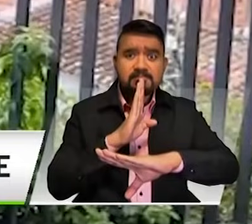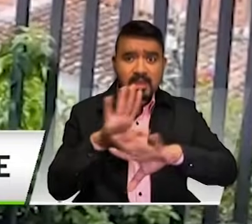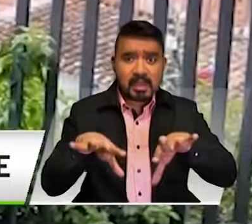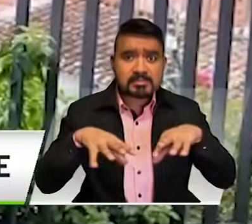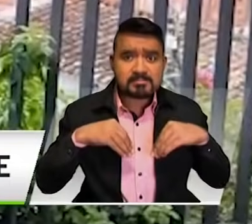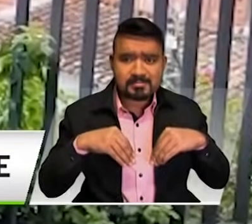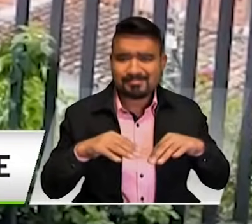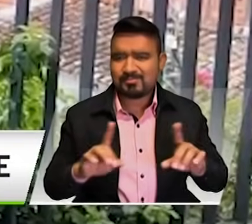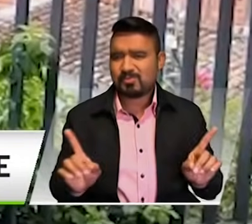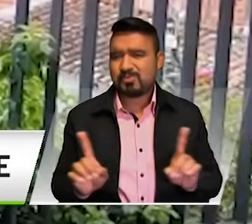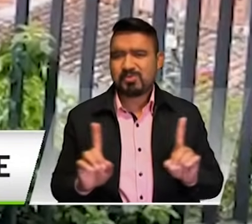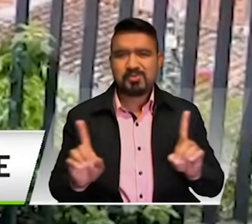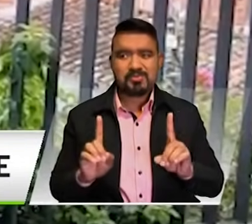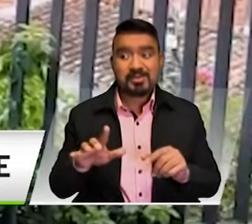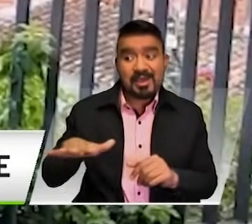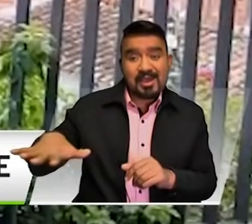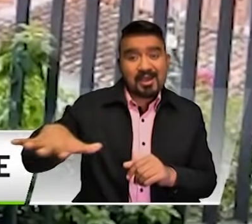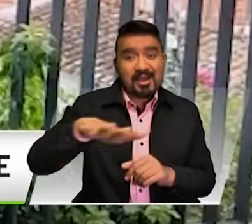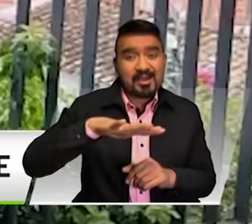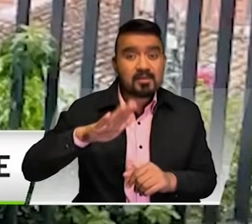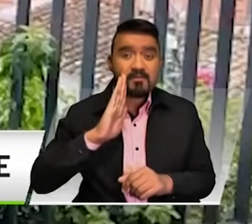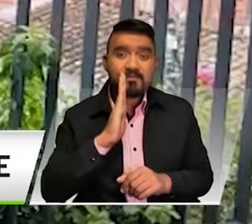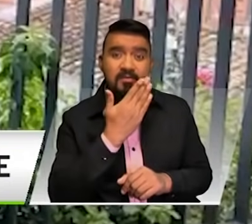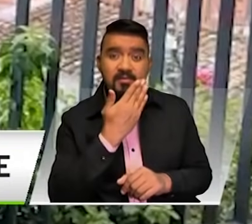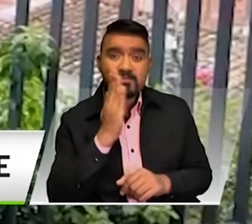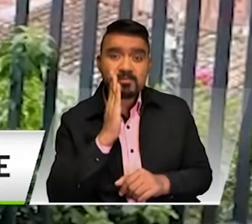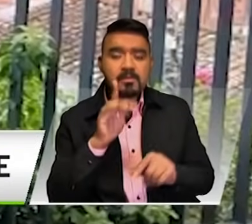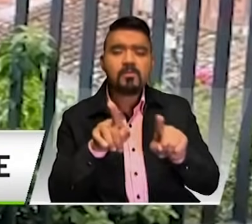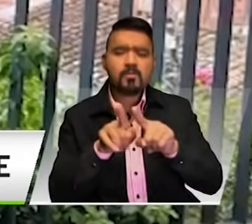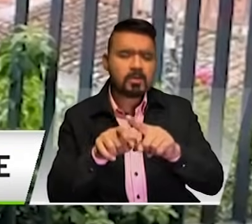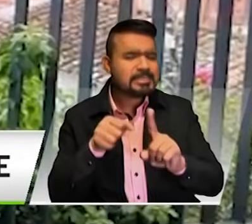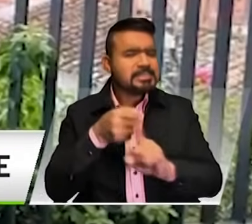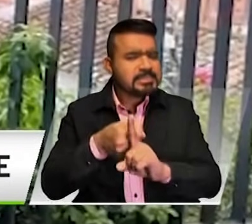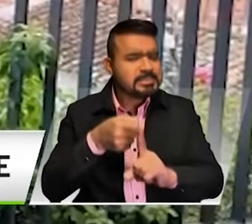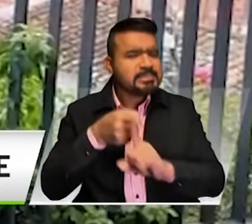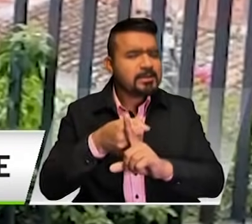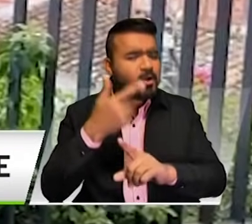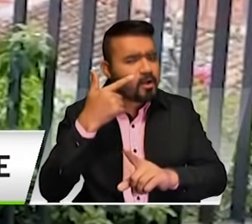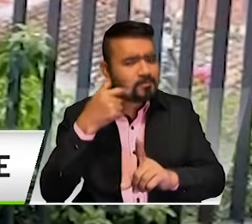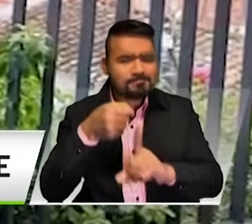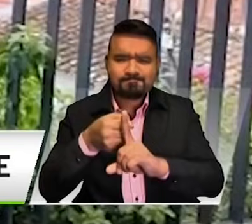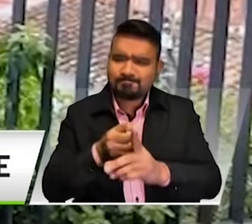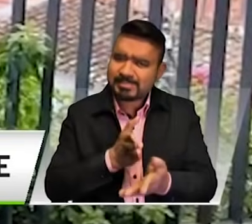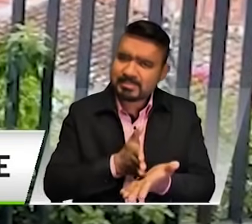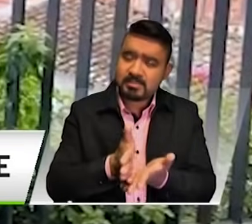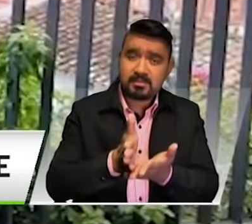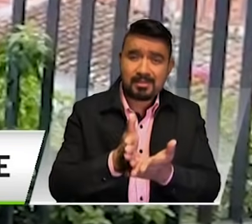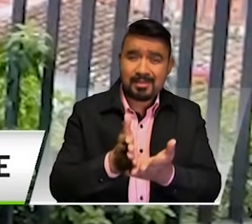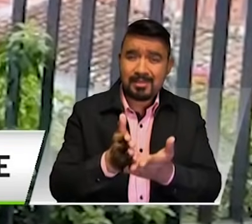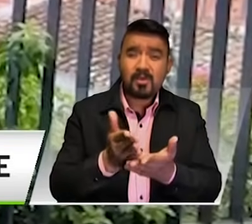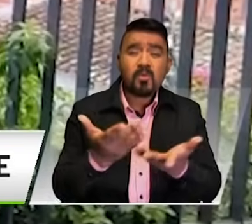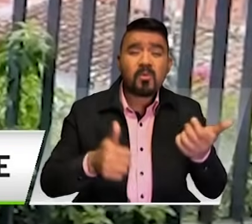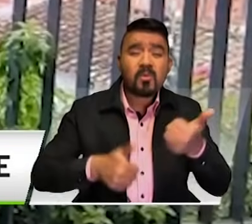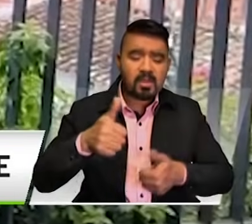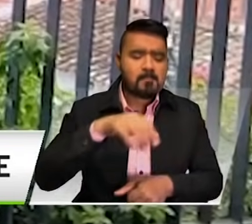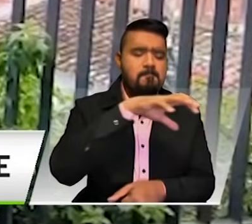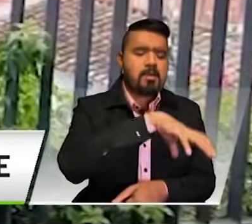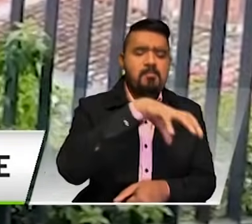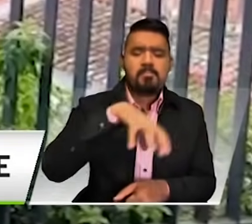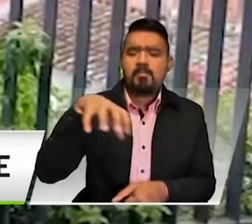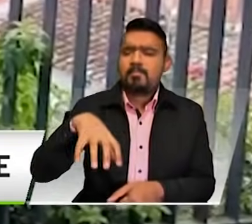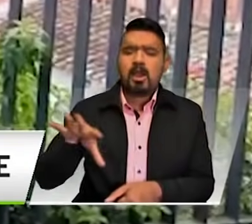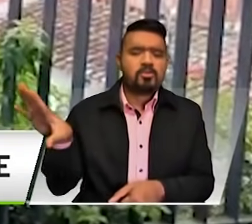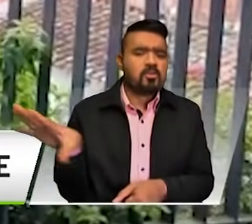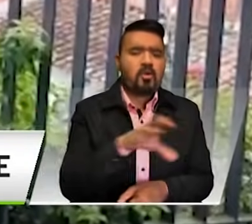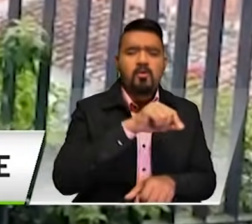Barbosa y nosotros seguiremos insistiendo en que la solución debe ser retirar definitivamente